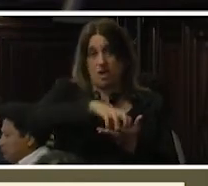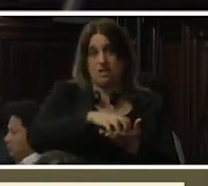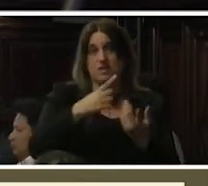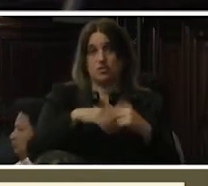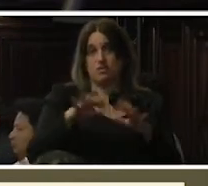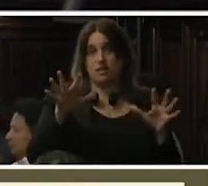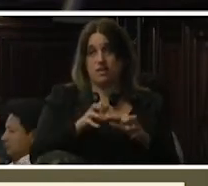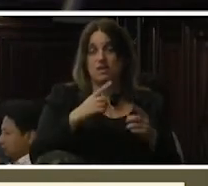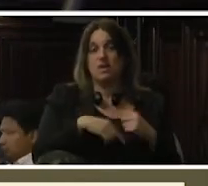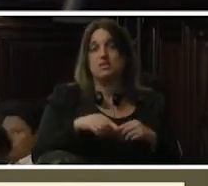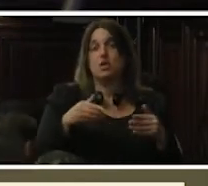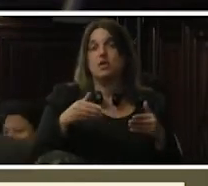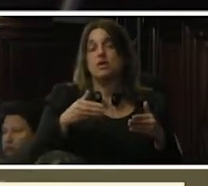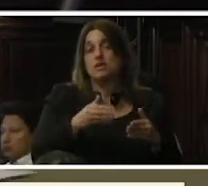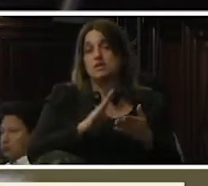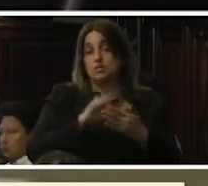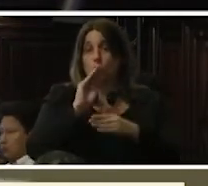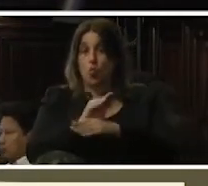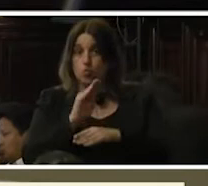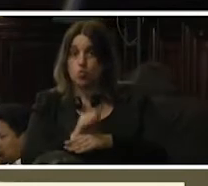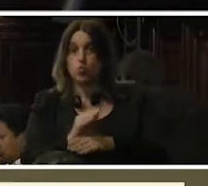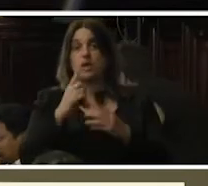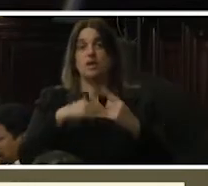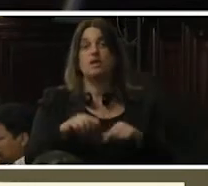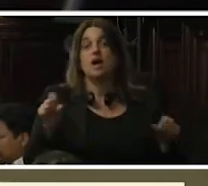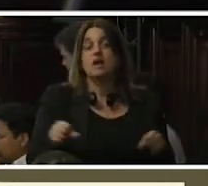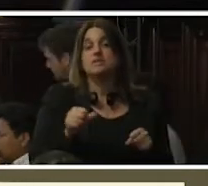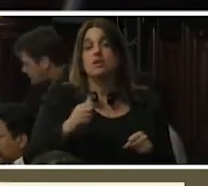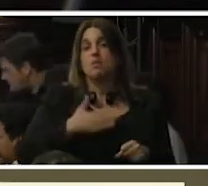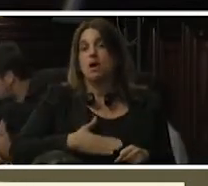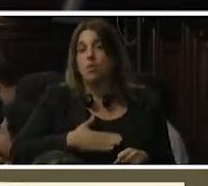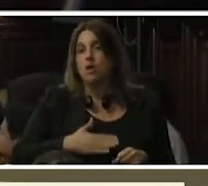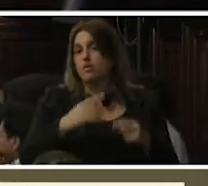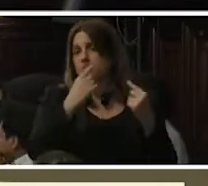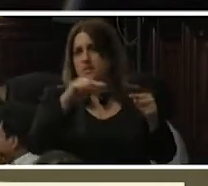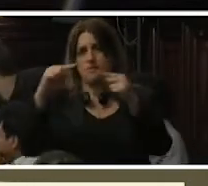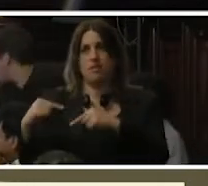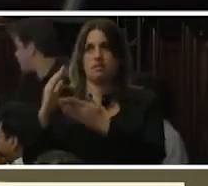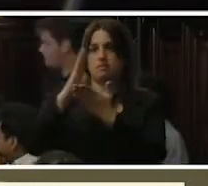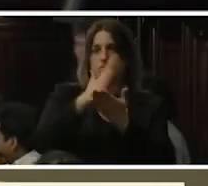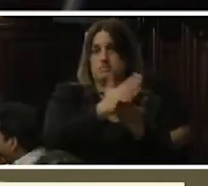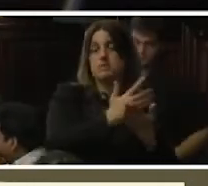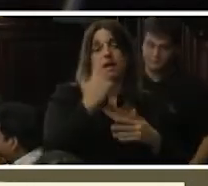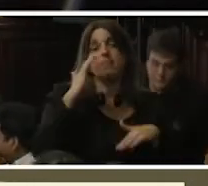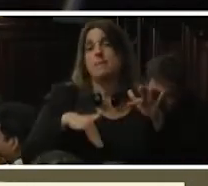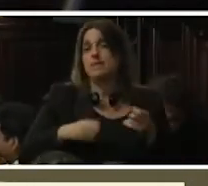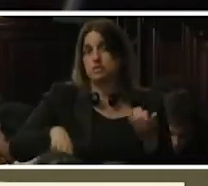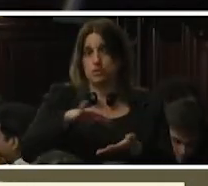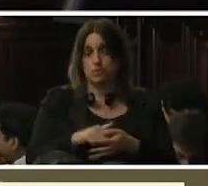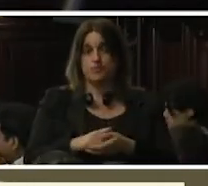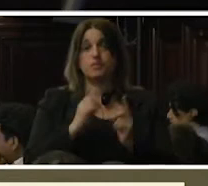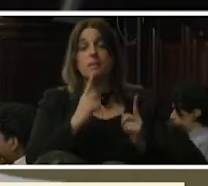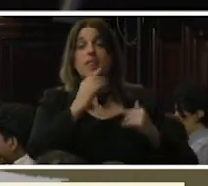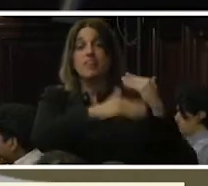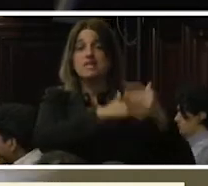y corredores bioculturales transfronterizos, mediante acuerdos transfronterizos cuando sea el caso. Desarrollar